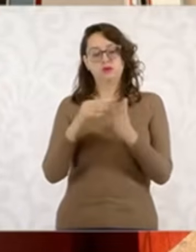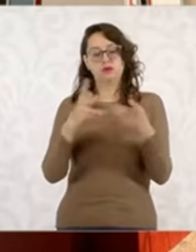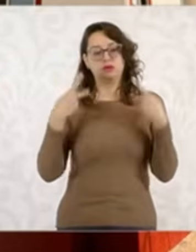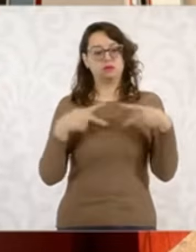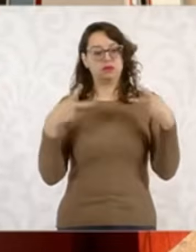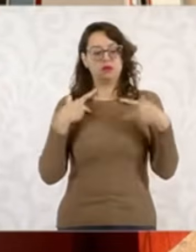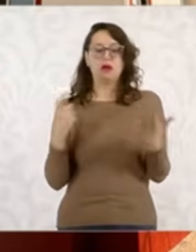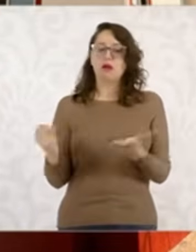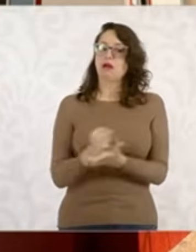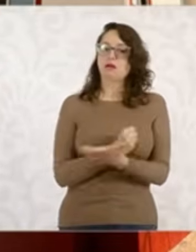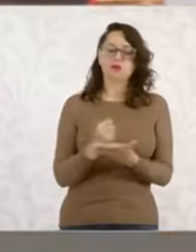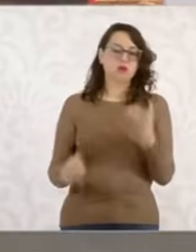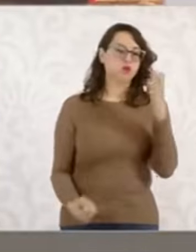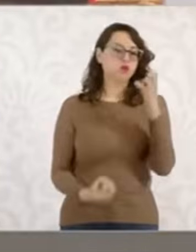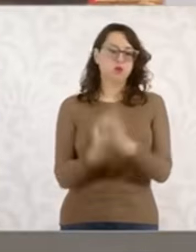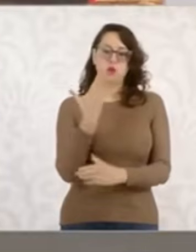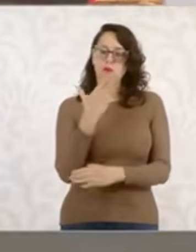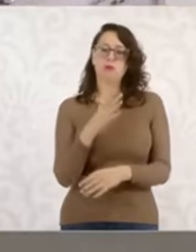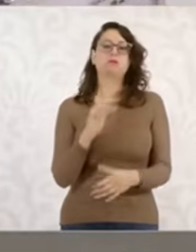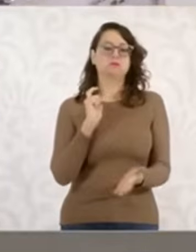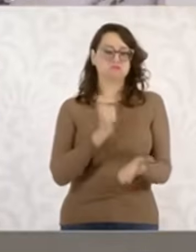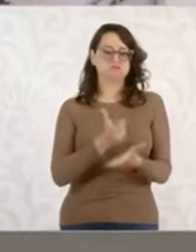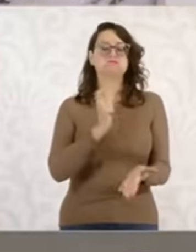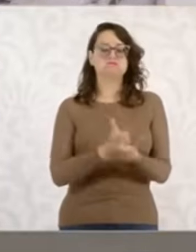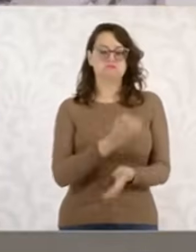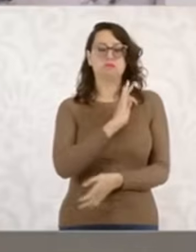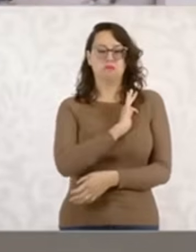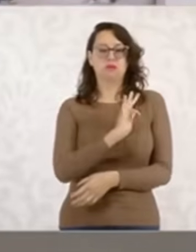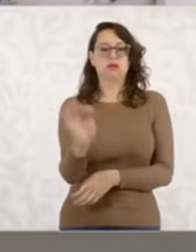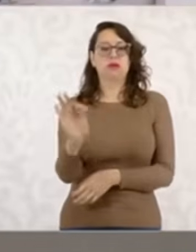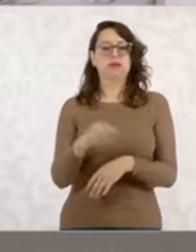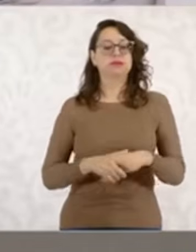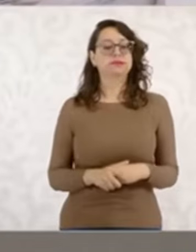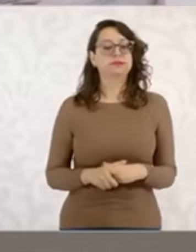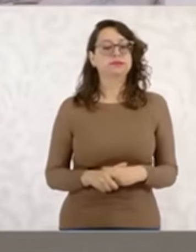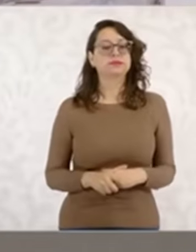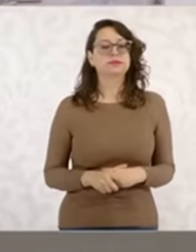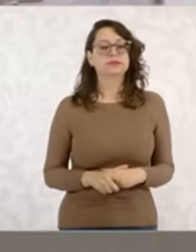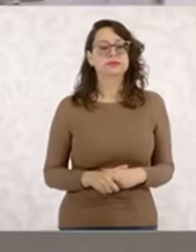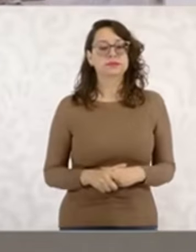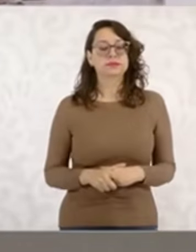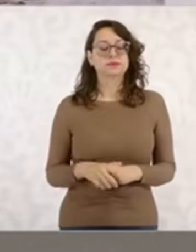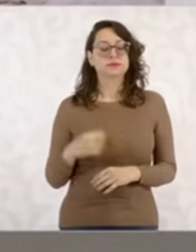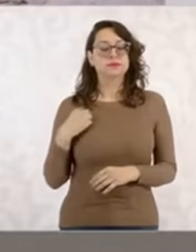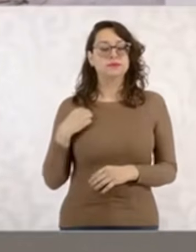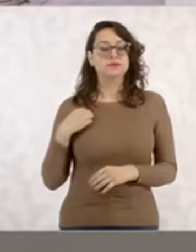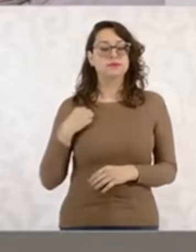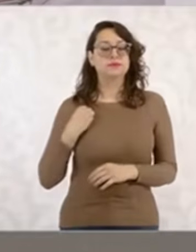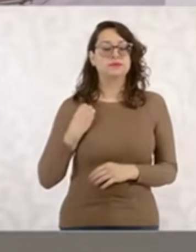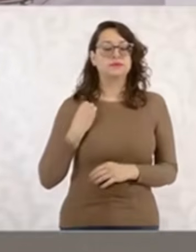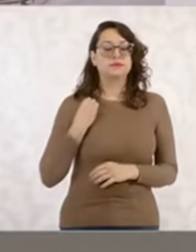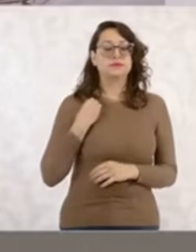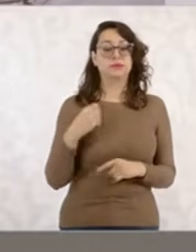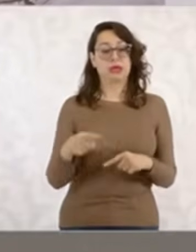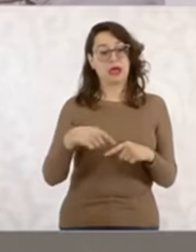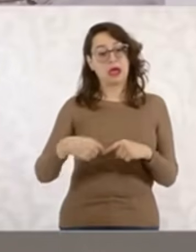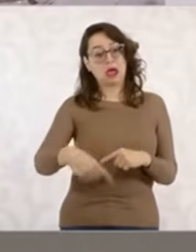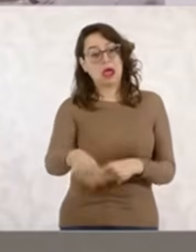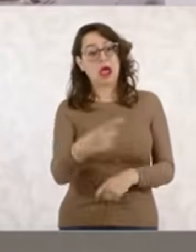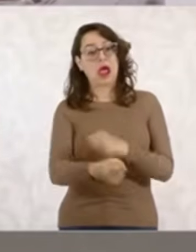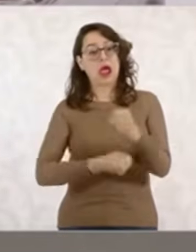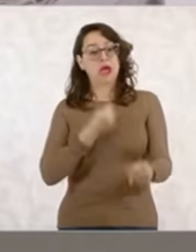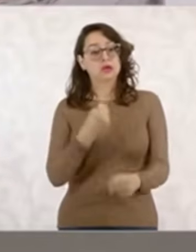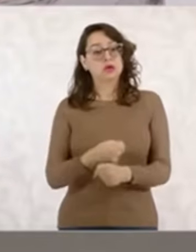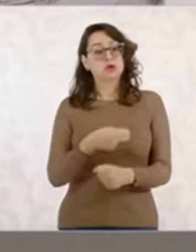de personas. Adelante. De la meta de 2026, que también